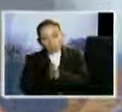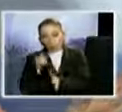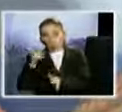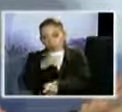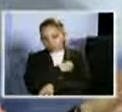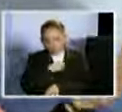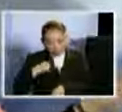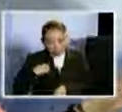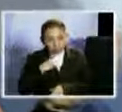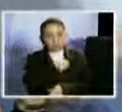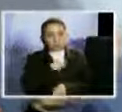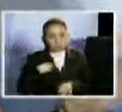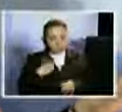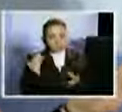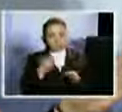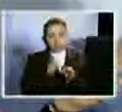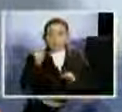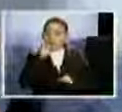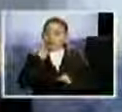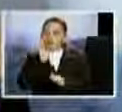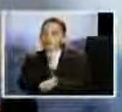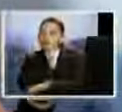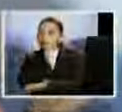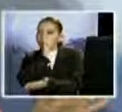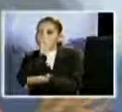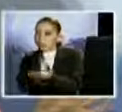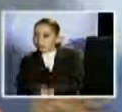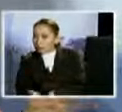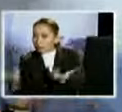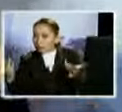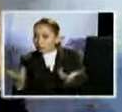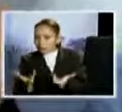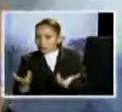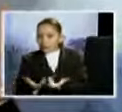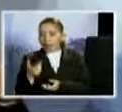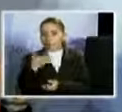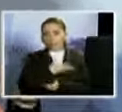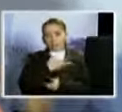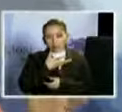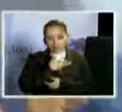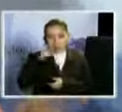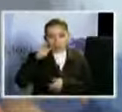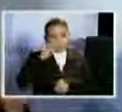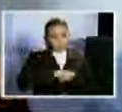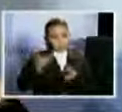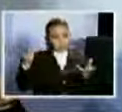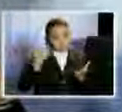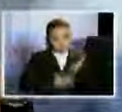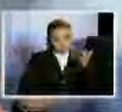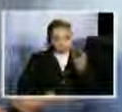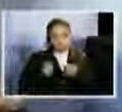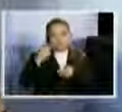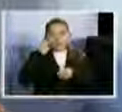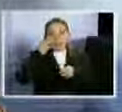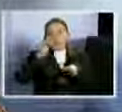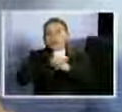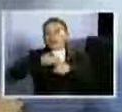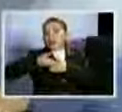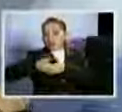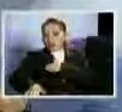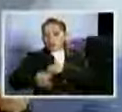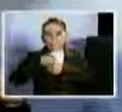ido cumpliendo en cuanto a la verificación que se está realizando. Tiene que hacer más. Vamos a ver qué